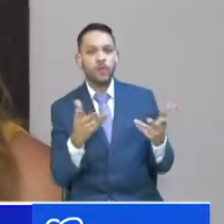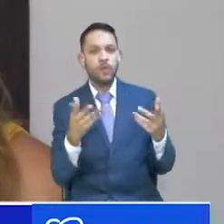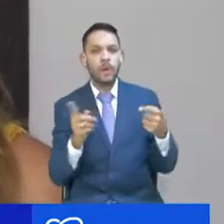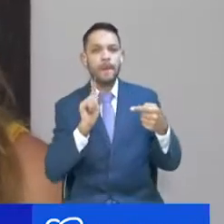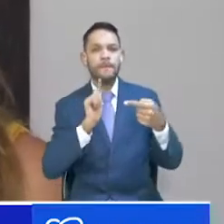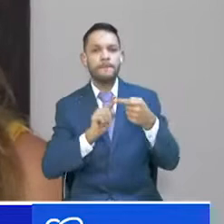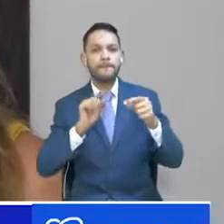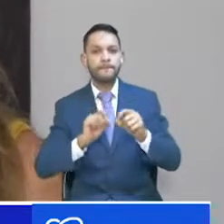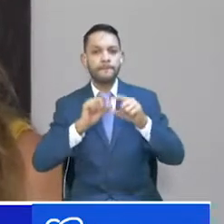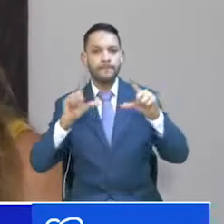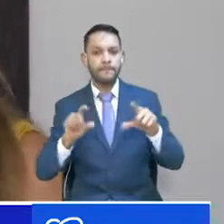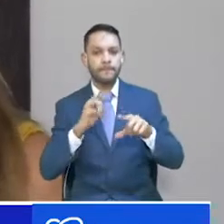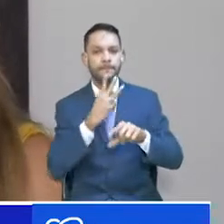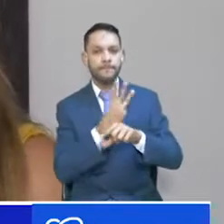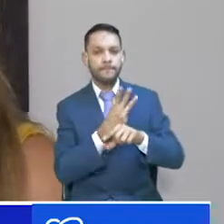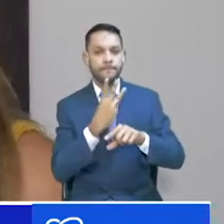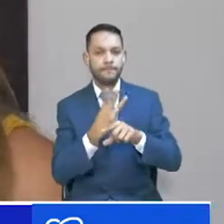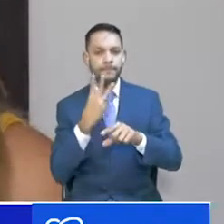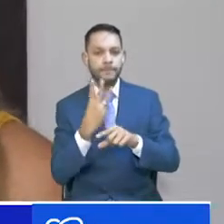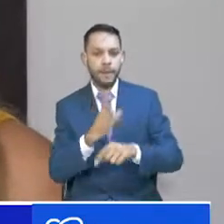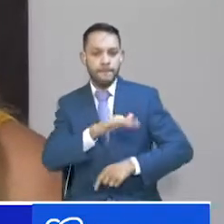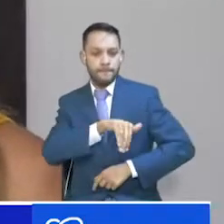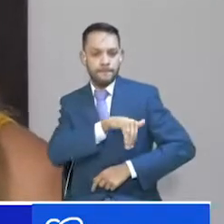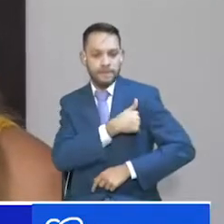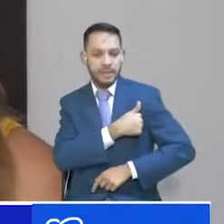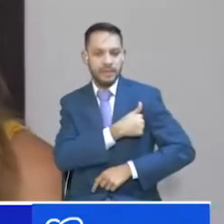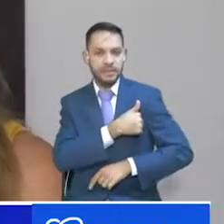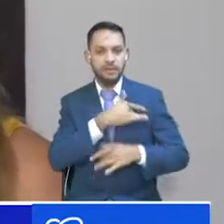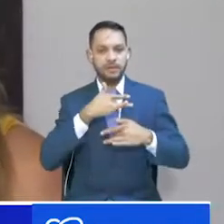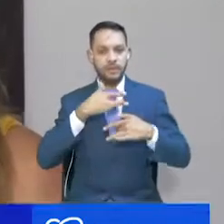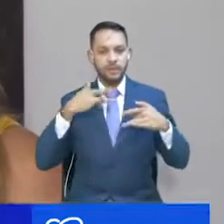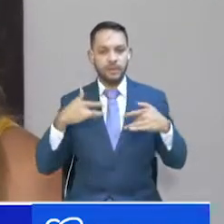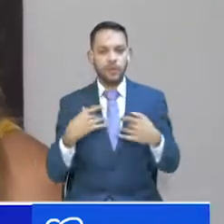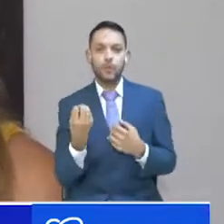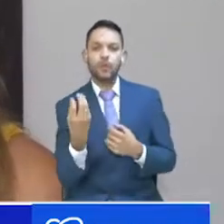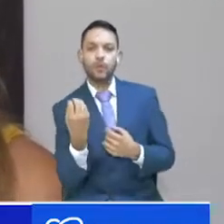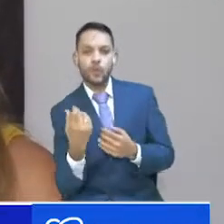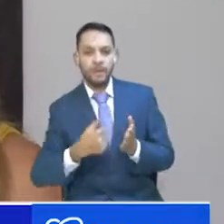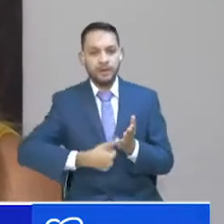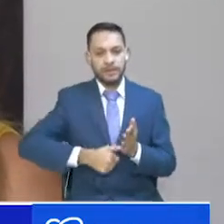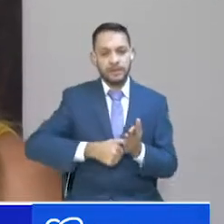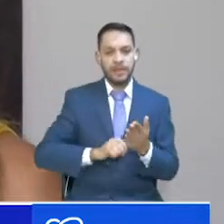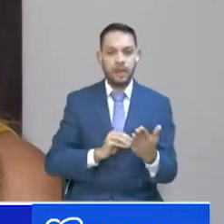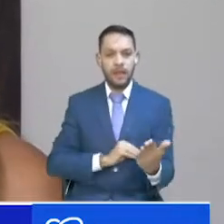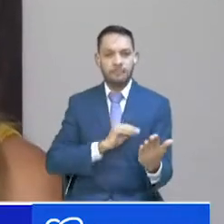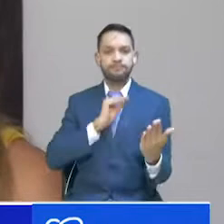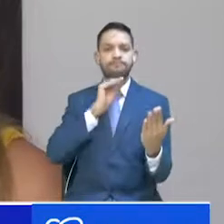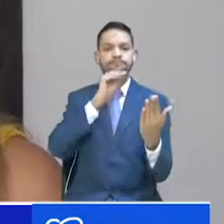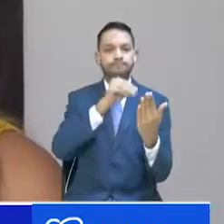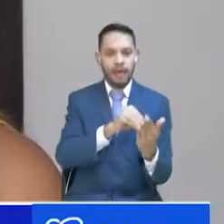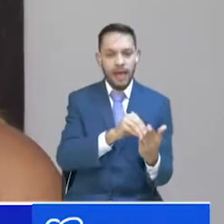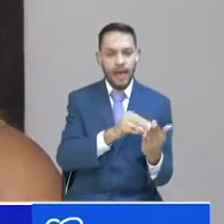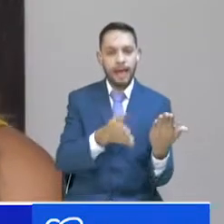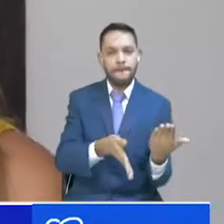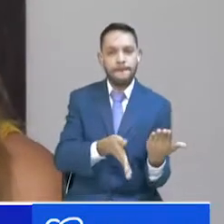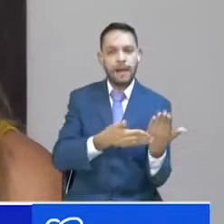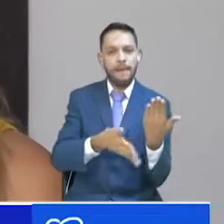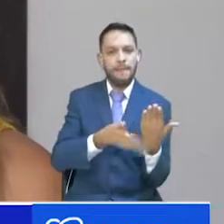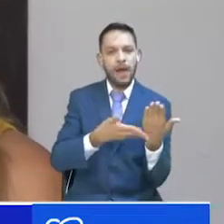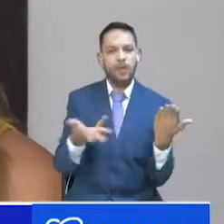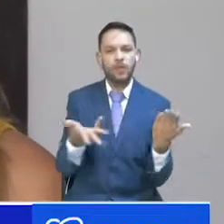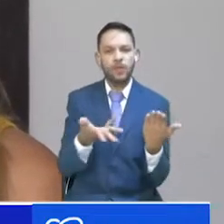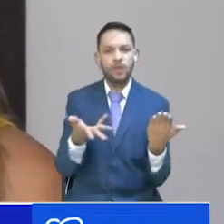ministerio de salud protección social ingresan su número de cédula y allí salen para que